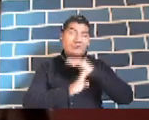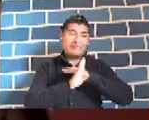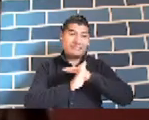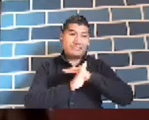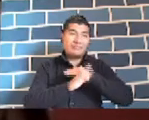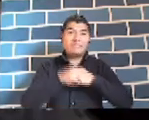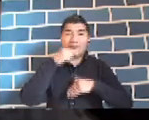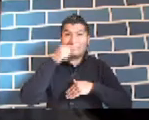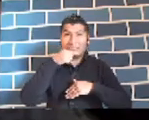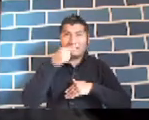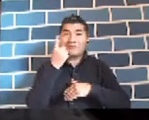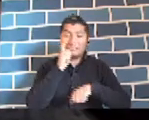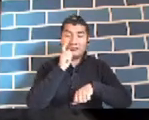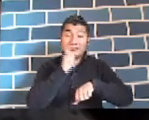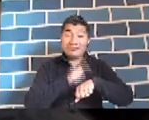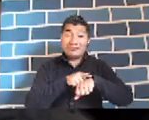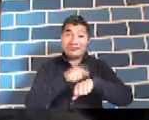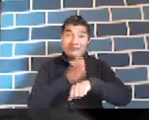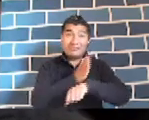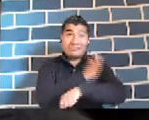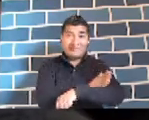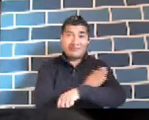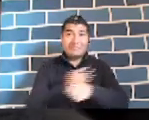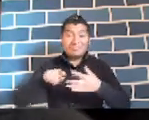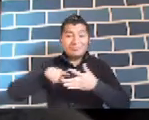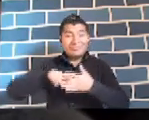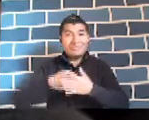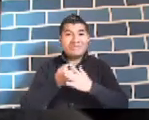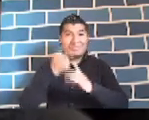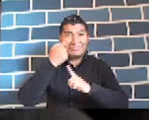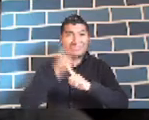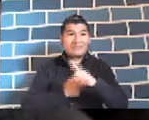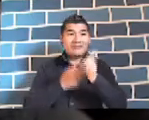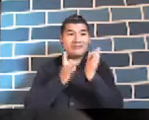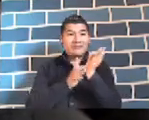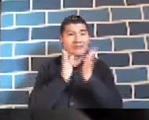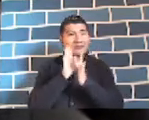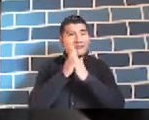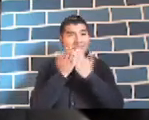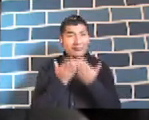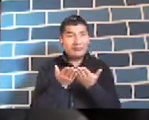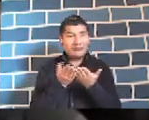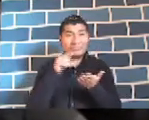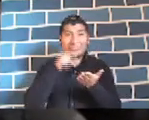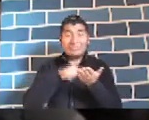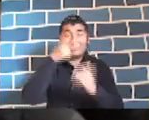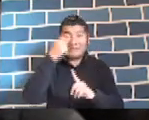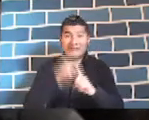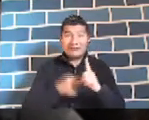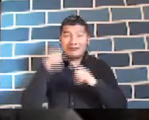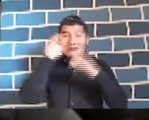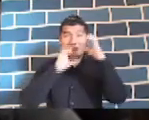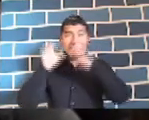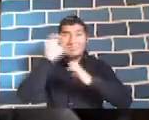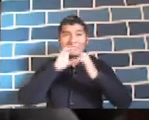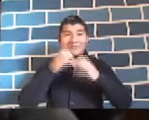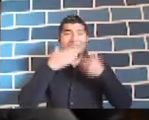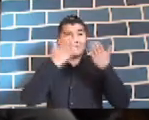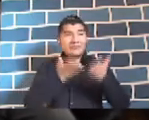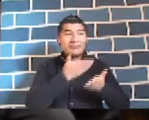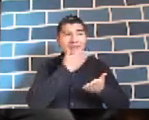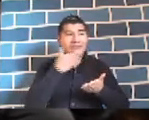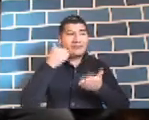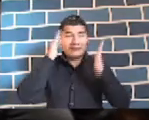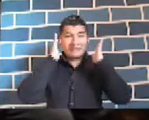y decíamos hace un momento que comenzamos el mes de la biblia y que en este mes buscaremos dar una mejor